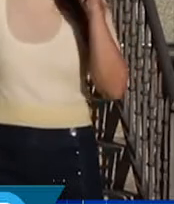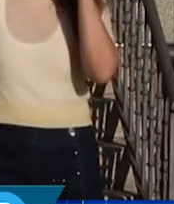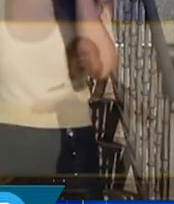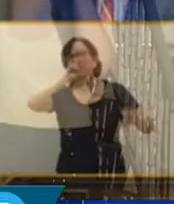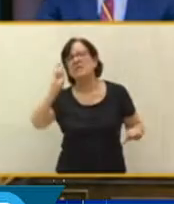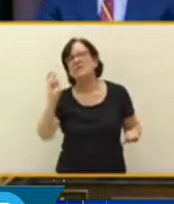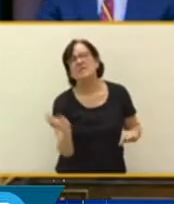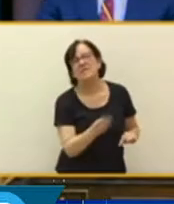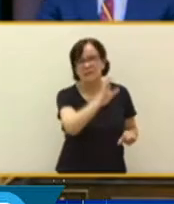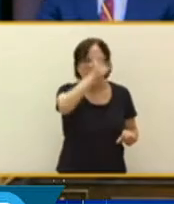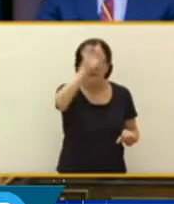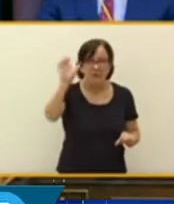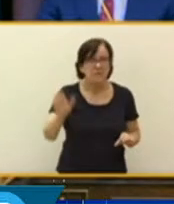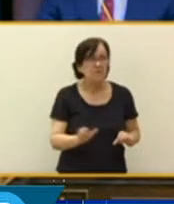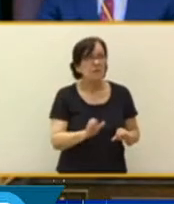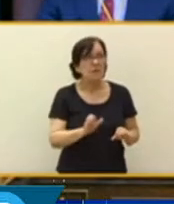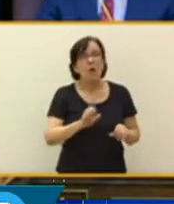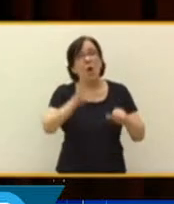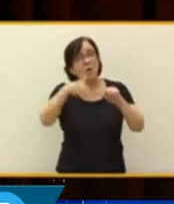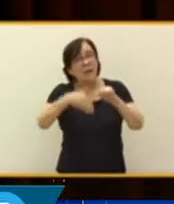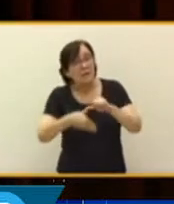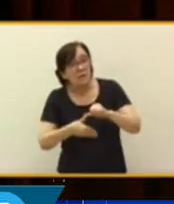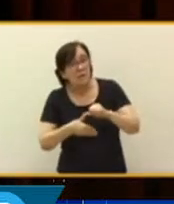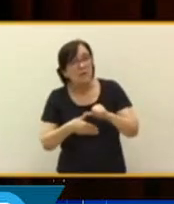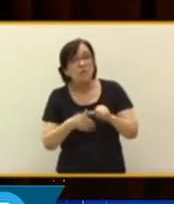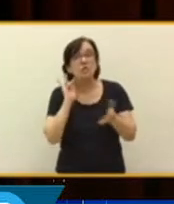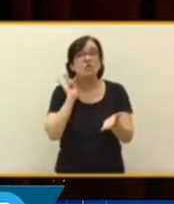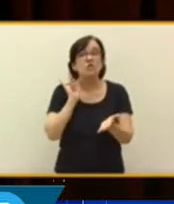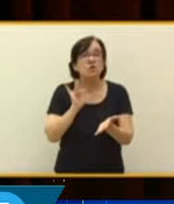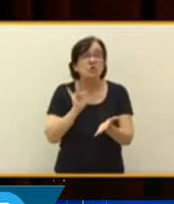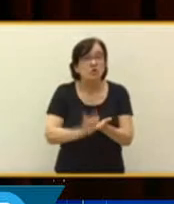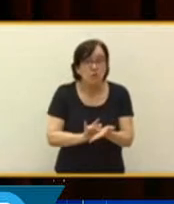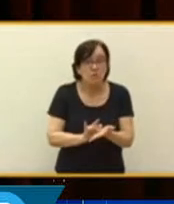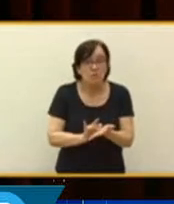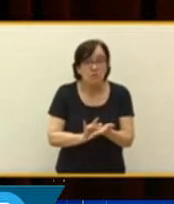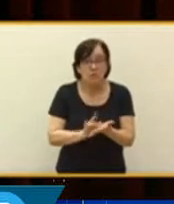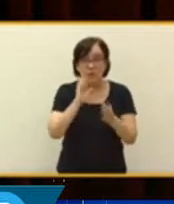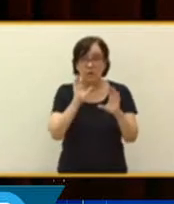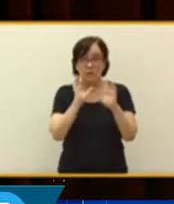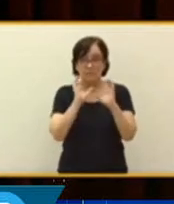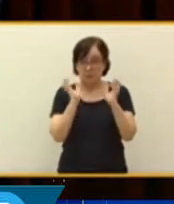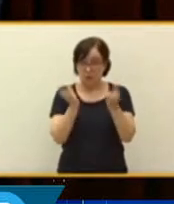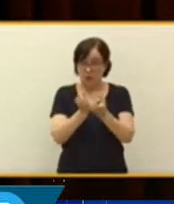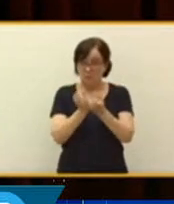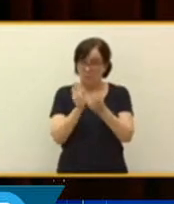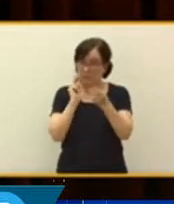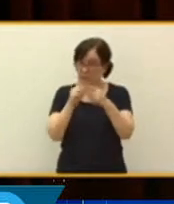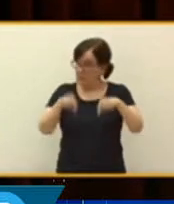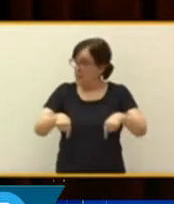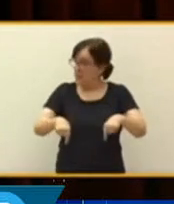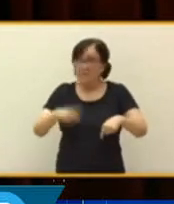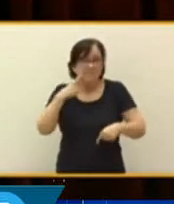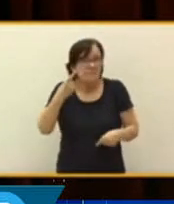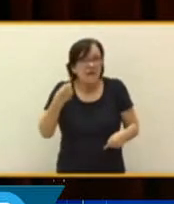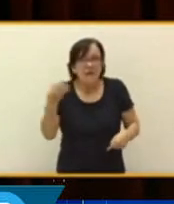revolucionario. ¿Cómo va esto, no? Y el collar, o sea, esto es todo tan estúpido, todo tan estúpido. Oiga, si usted realmente quiere ser